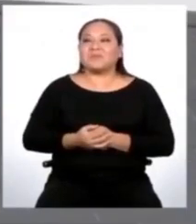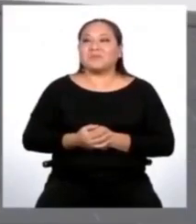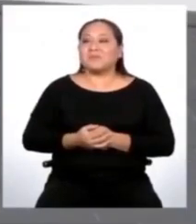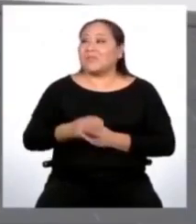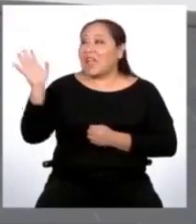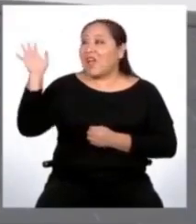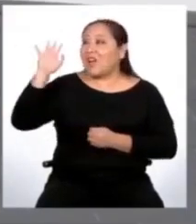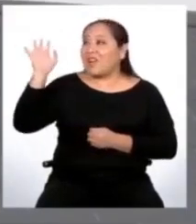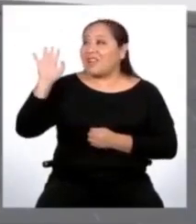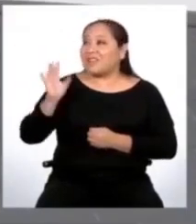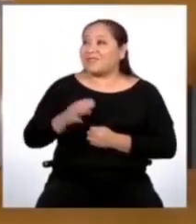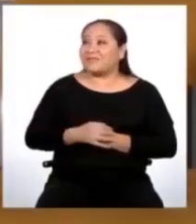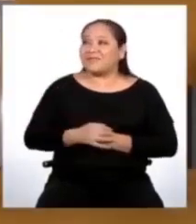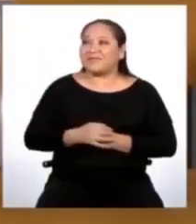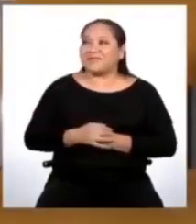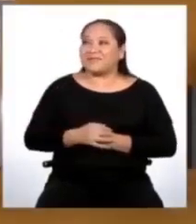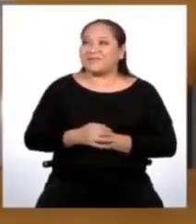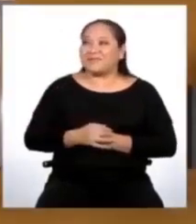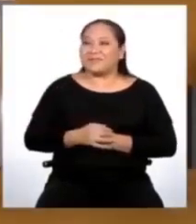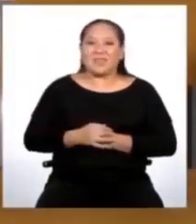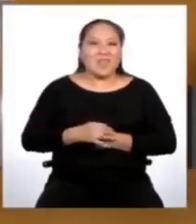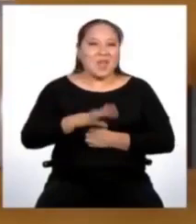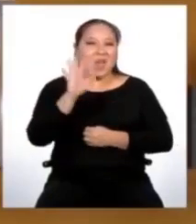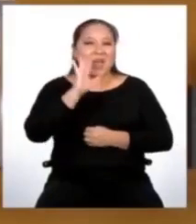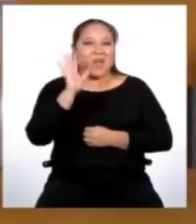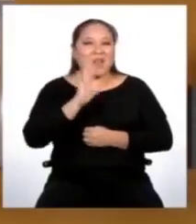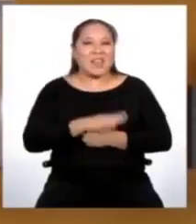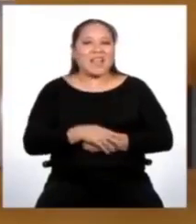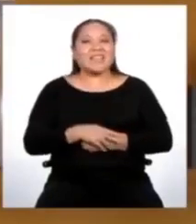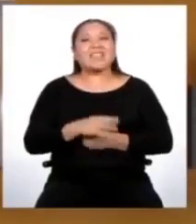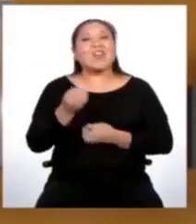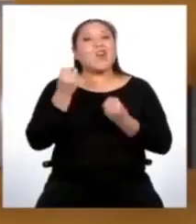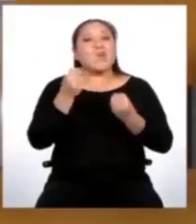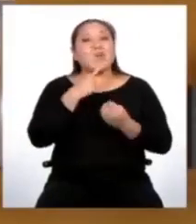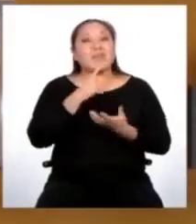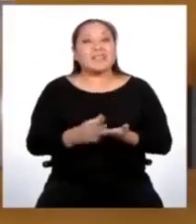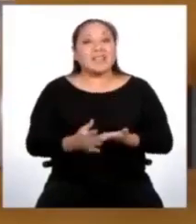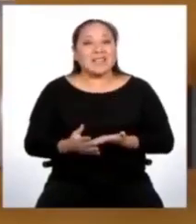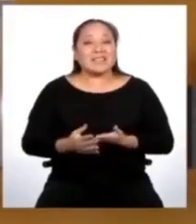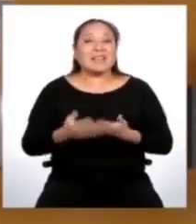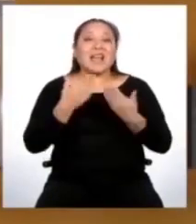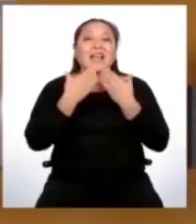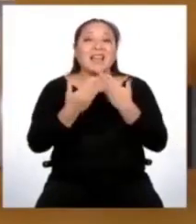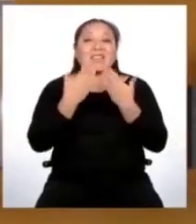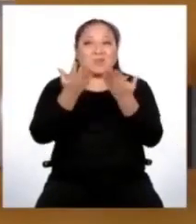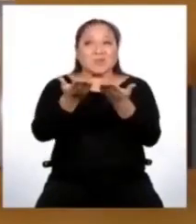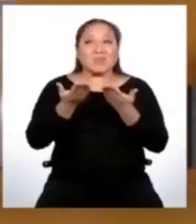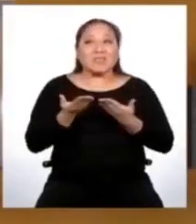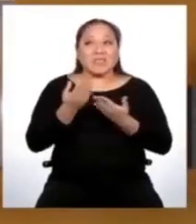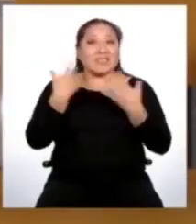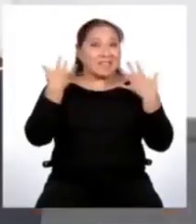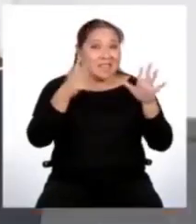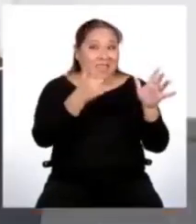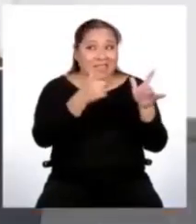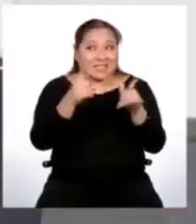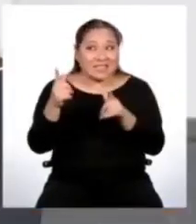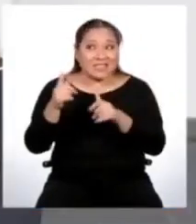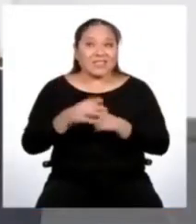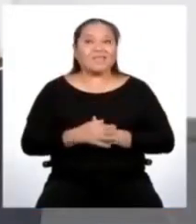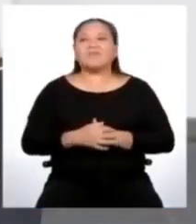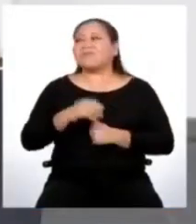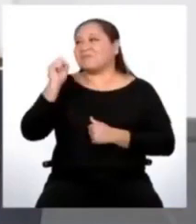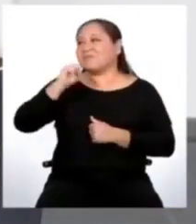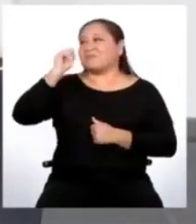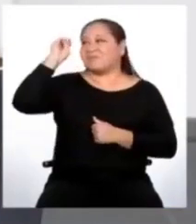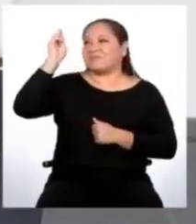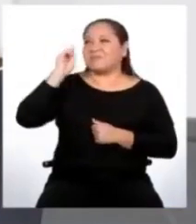Hola, profesor. Hola Yanira, hola chicas y chicos, gracias por la invitación. ¿Estamos todos listos? Sí,